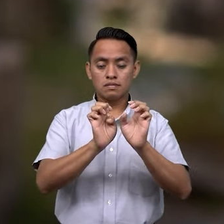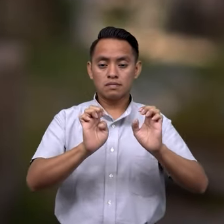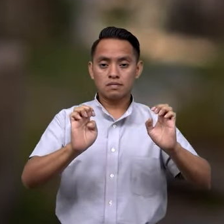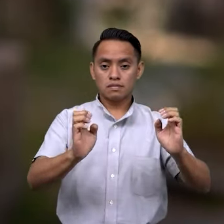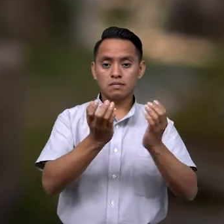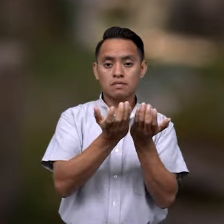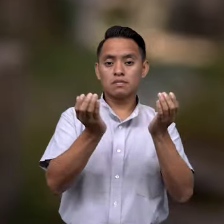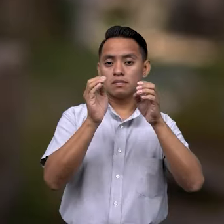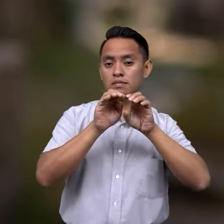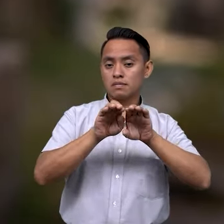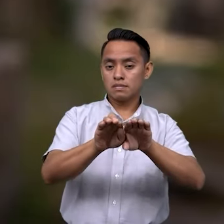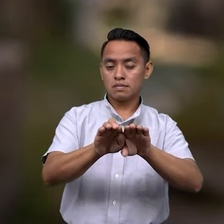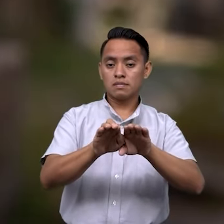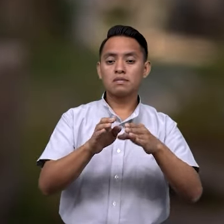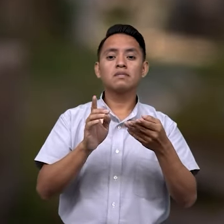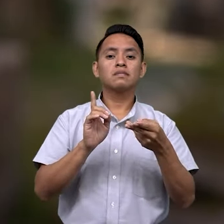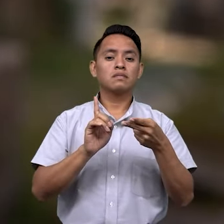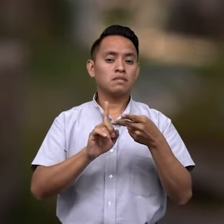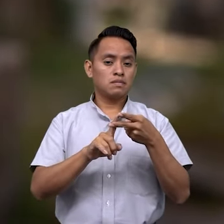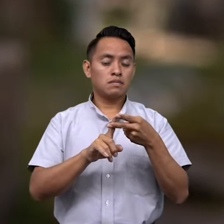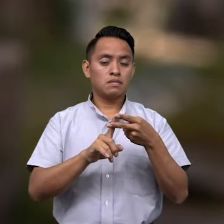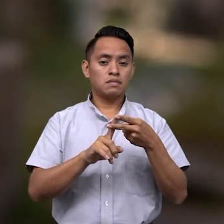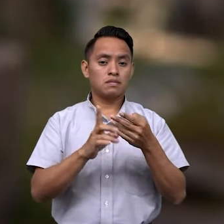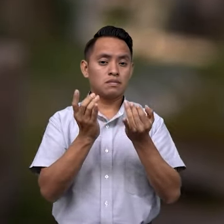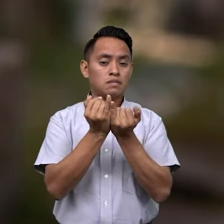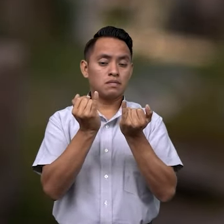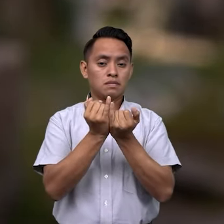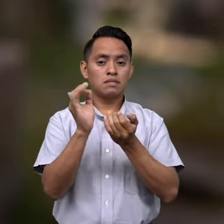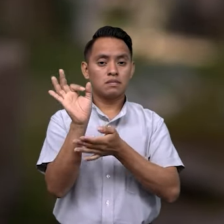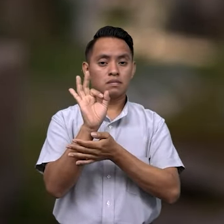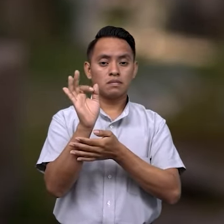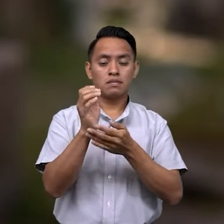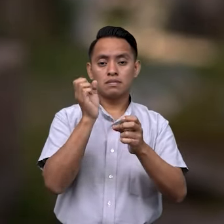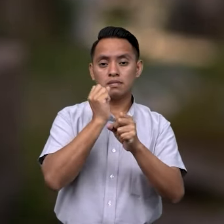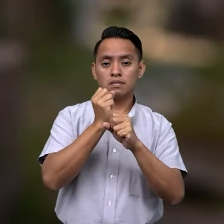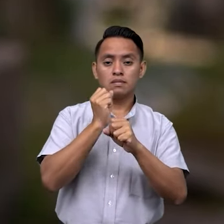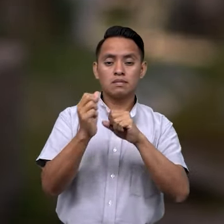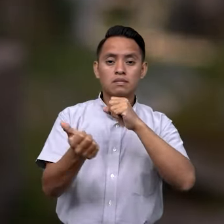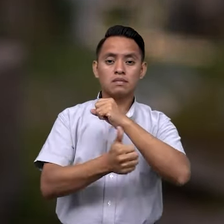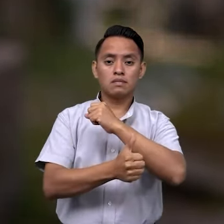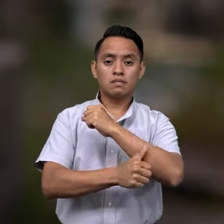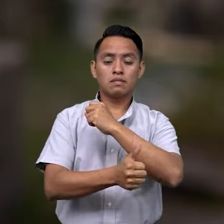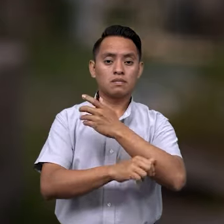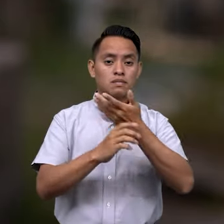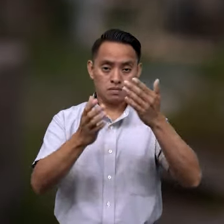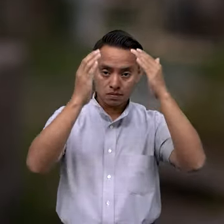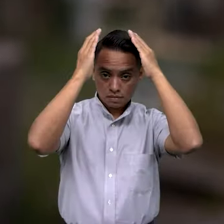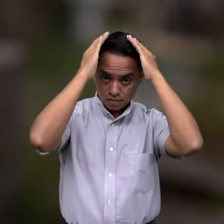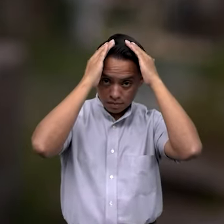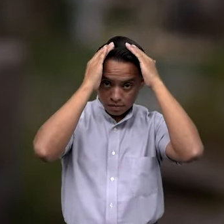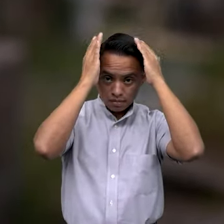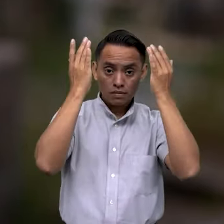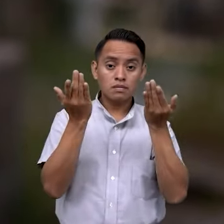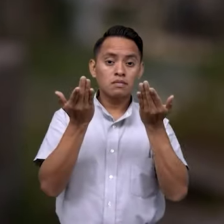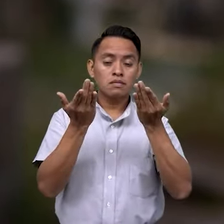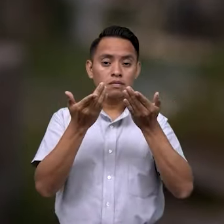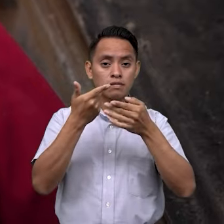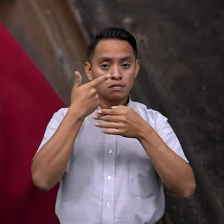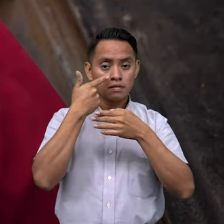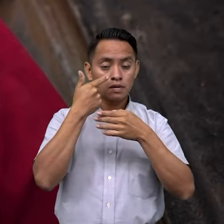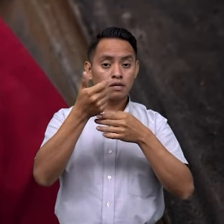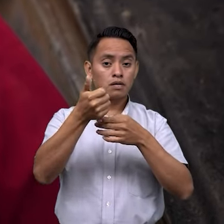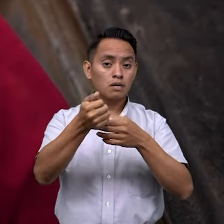en las aulas de clase. De igual manera nosotros trabajamos con los estudiantes en los simulacros. Ya no es desconocido